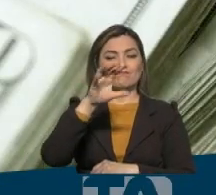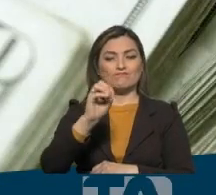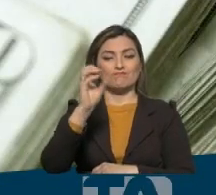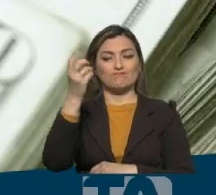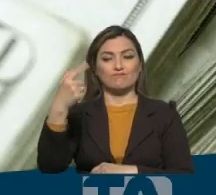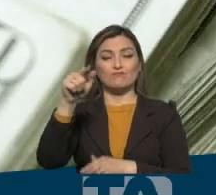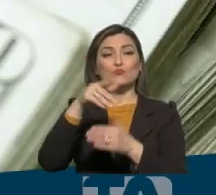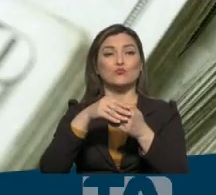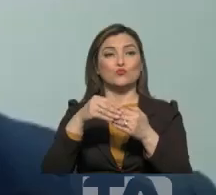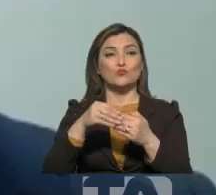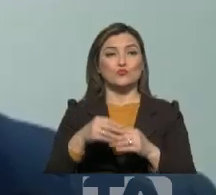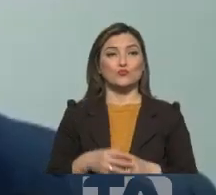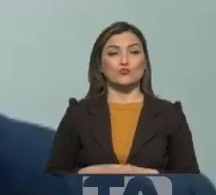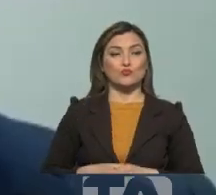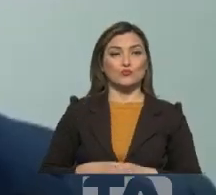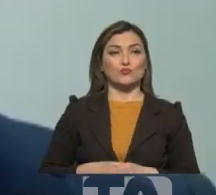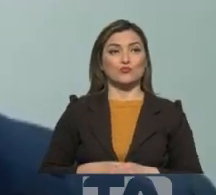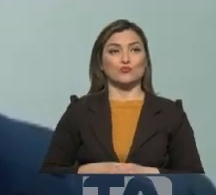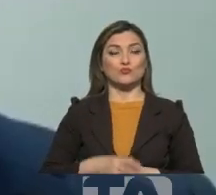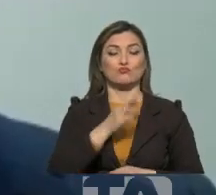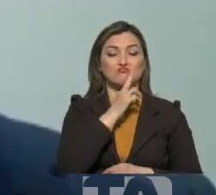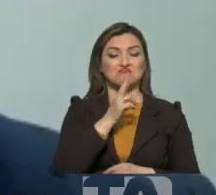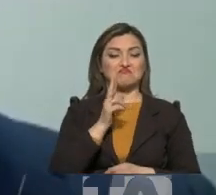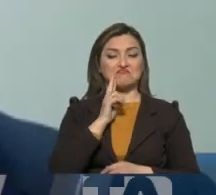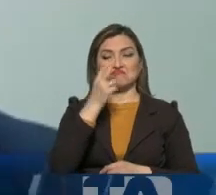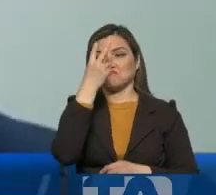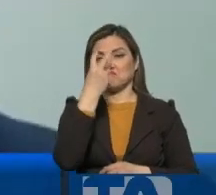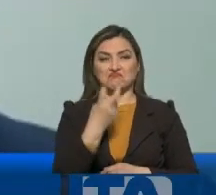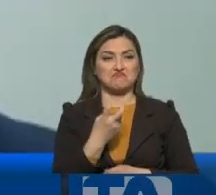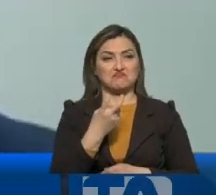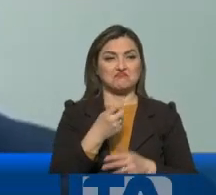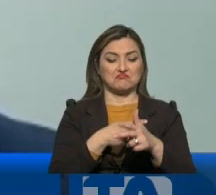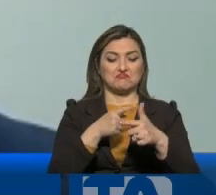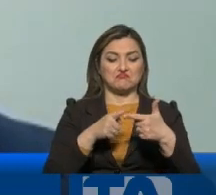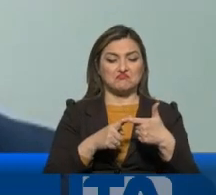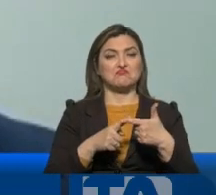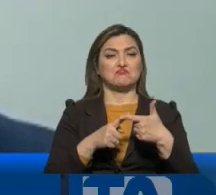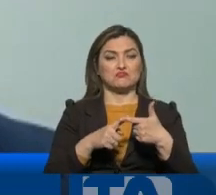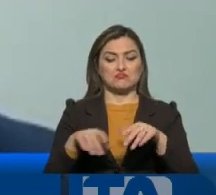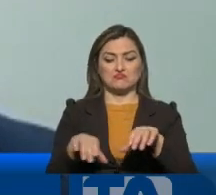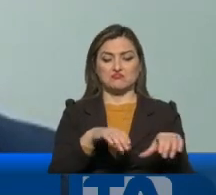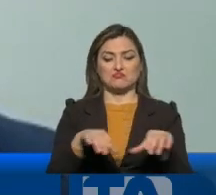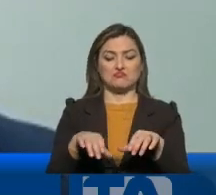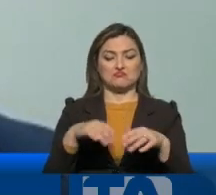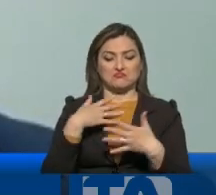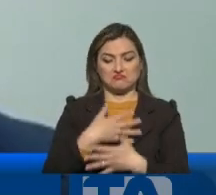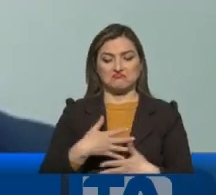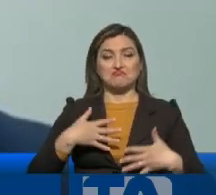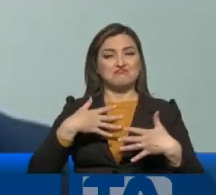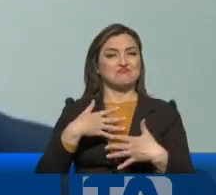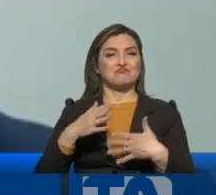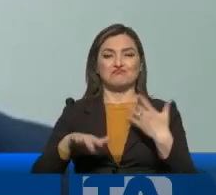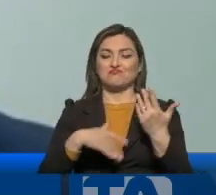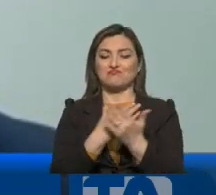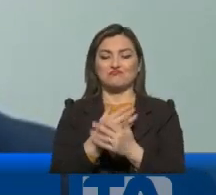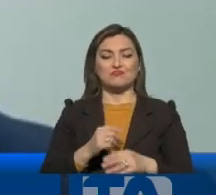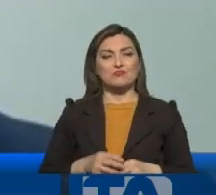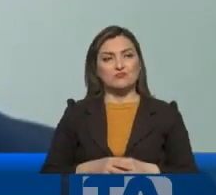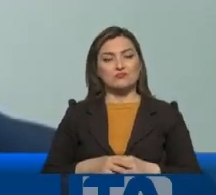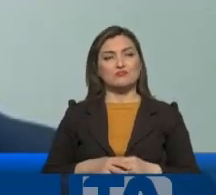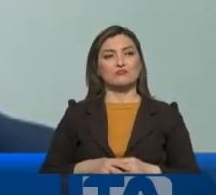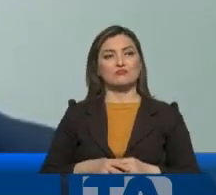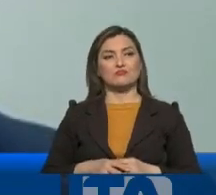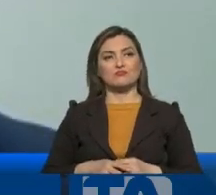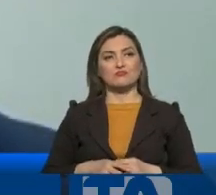millones de dólares restaurantes y todo lo que tenga que ver con actividades de recreación porque porque normalmente